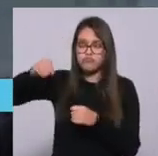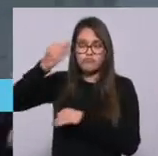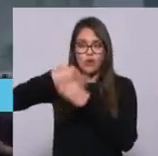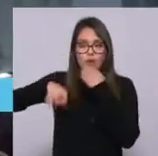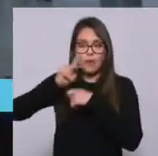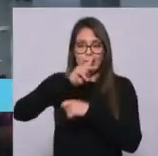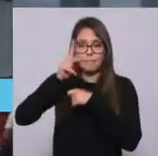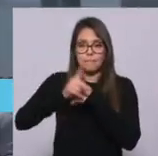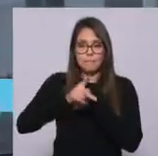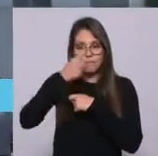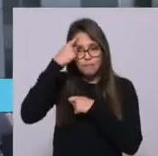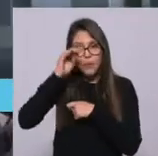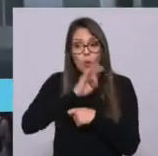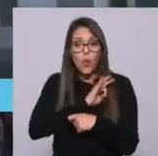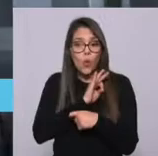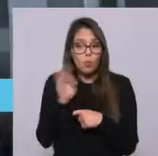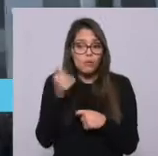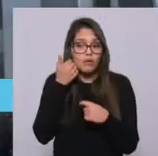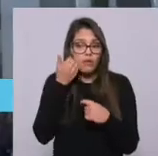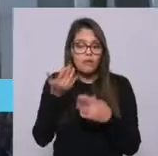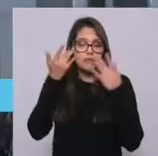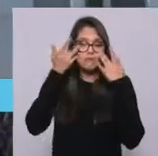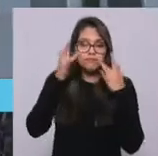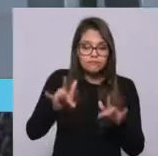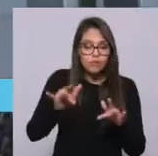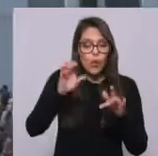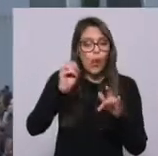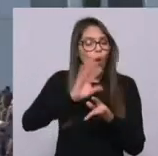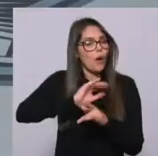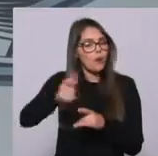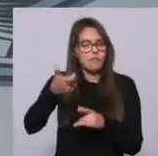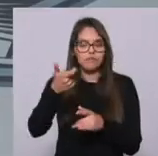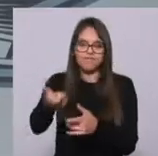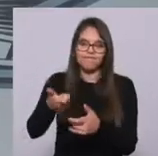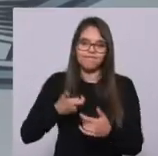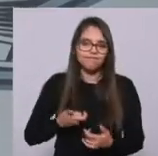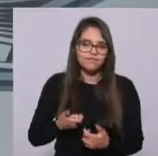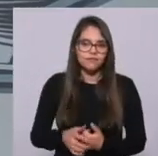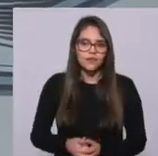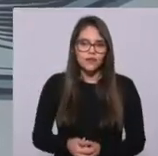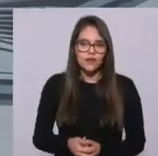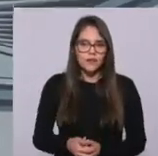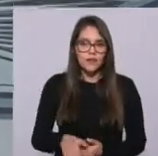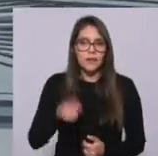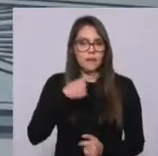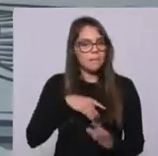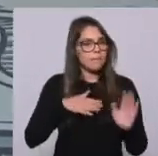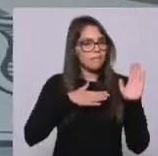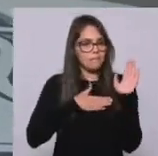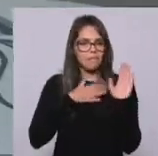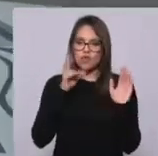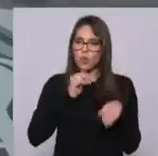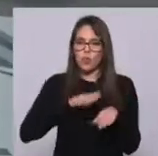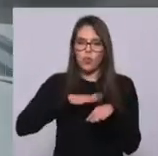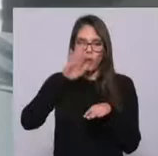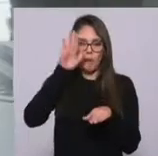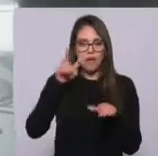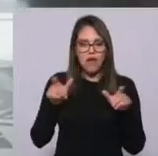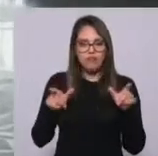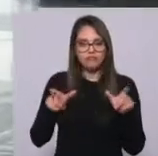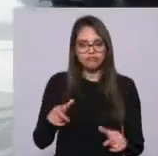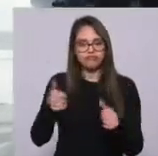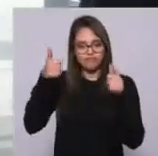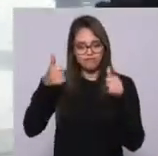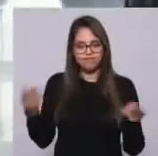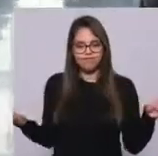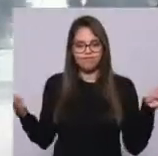retiro o liquidación, en tanto que los elementos policíacos se comprometieron a no realizar bloqueos en las vías de comunicación,